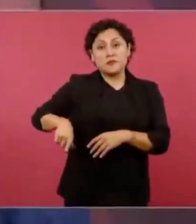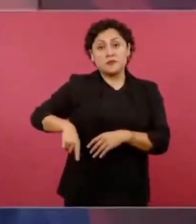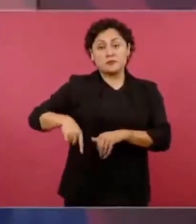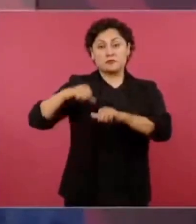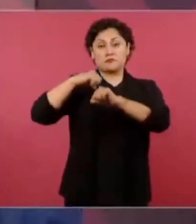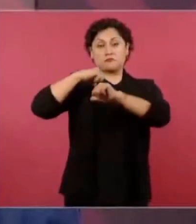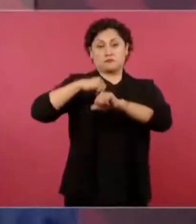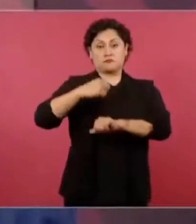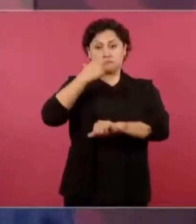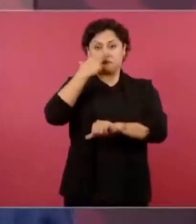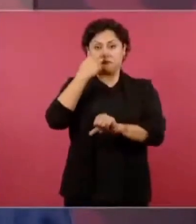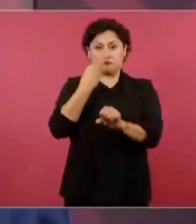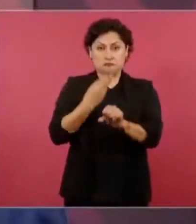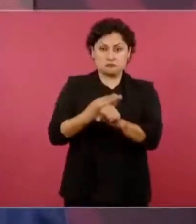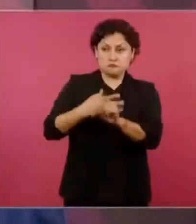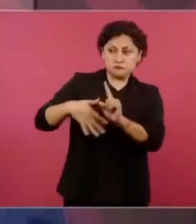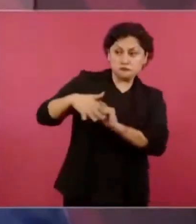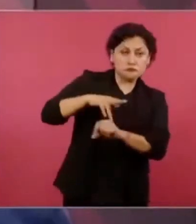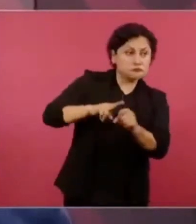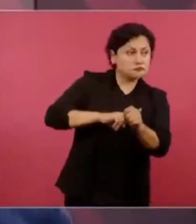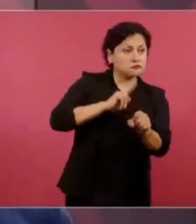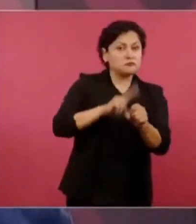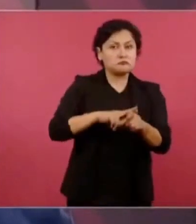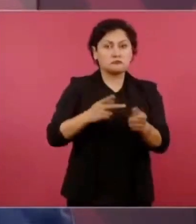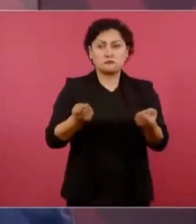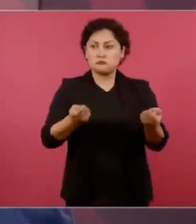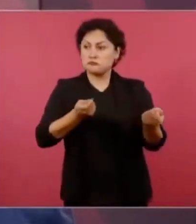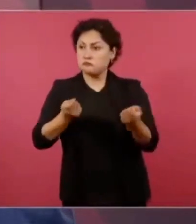el uso de los recursos naturales.